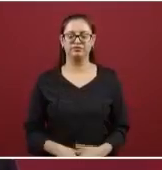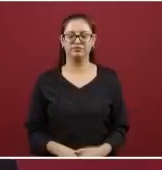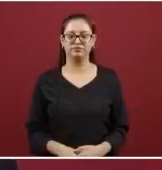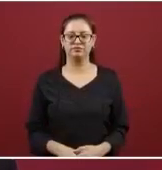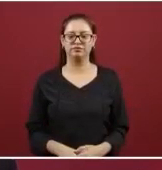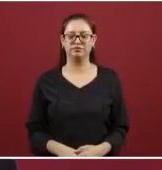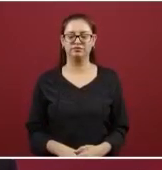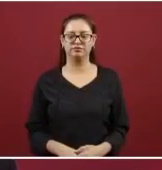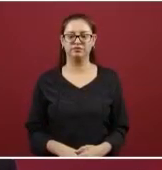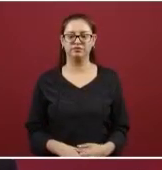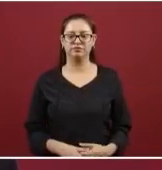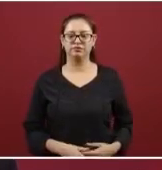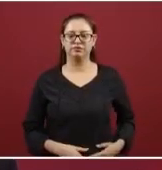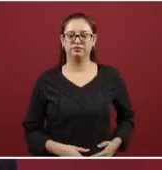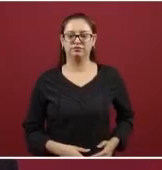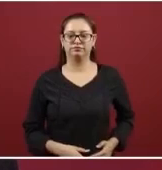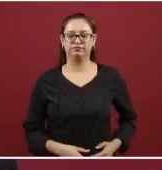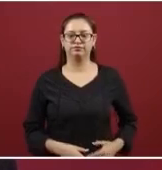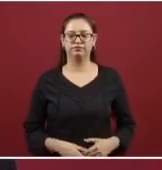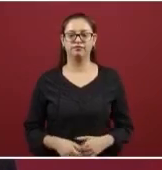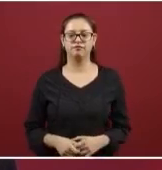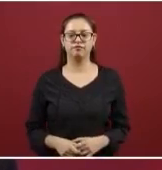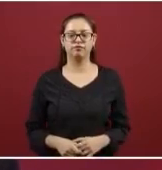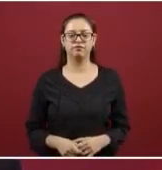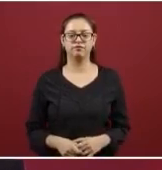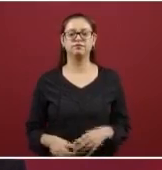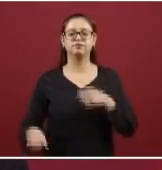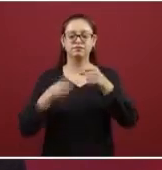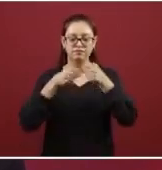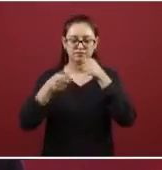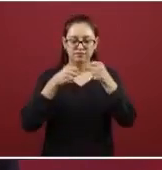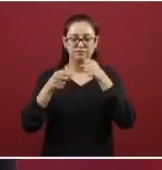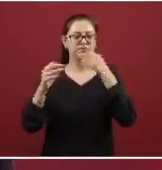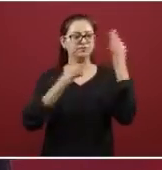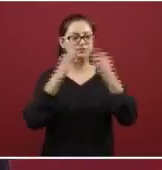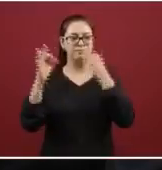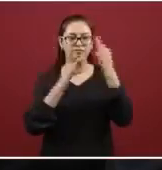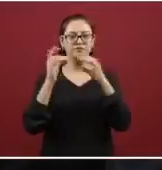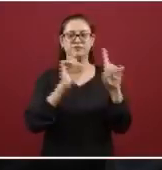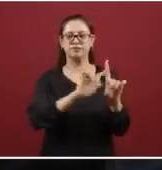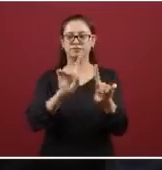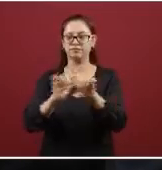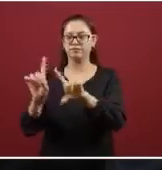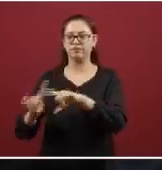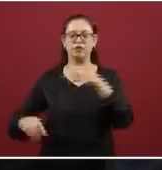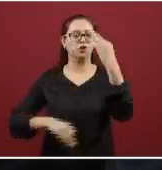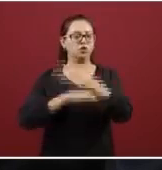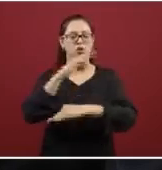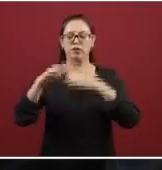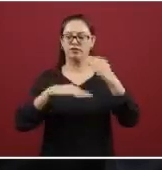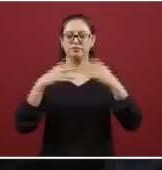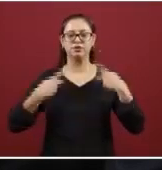a través de los periodistas, de los medios, a toda la